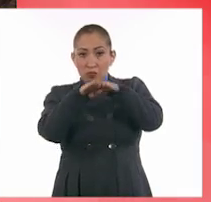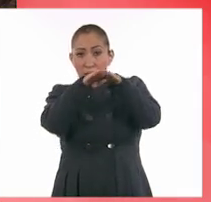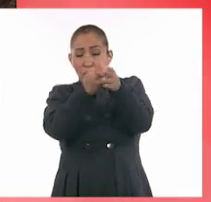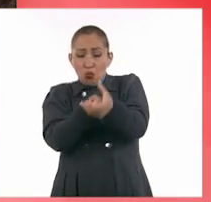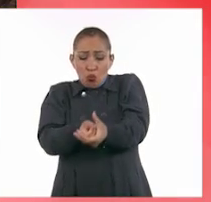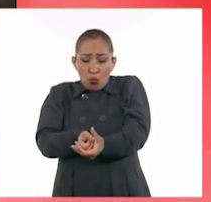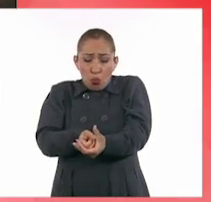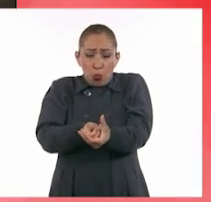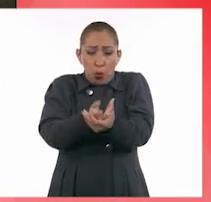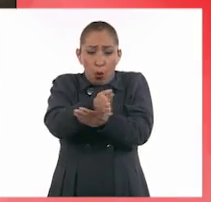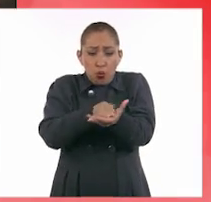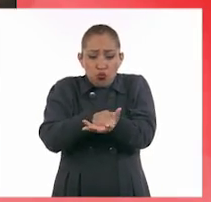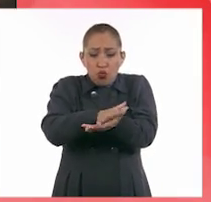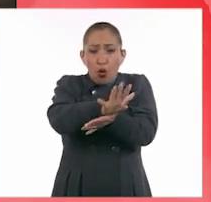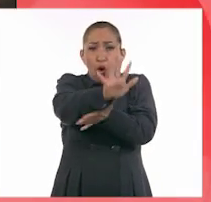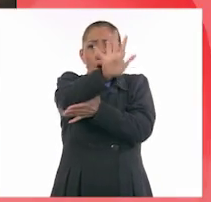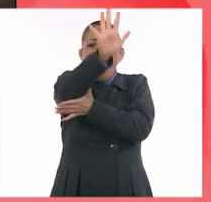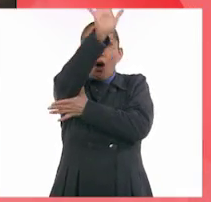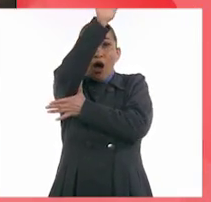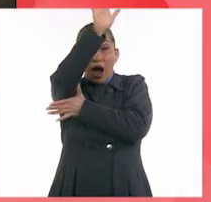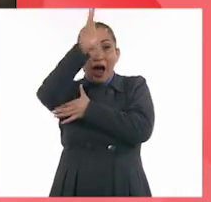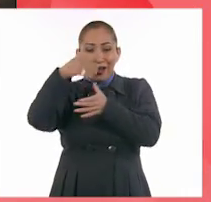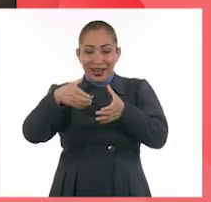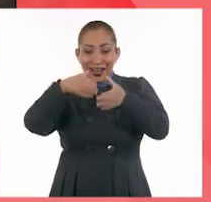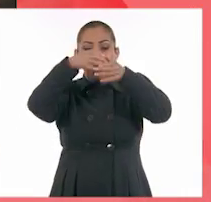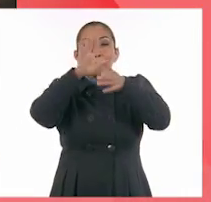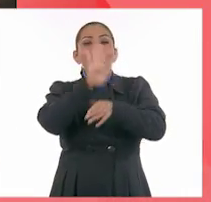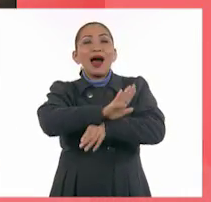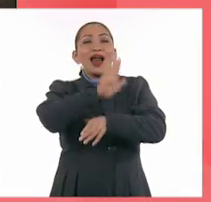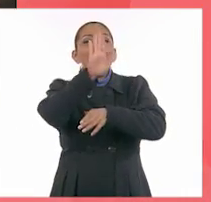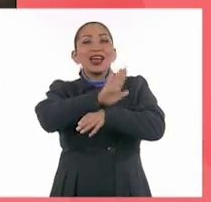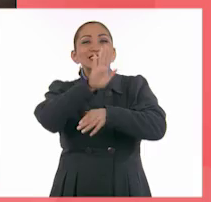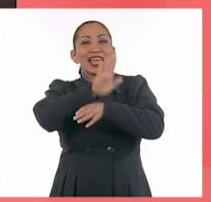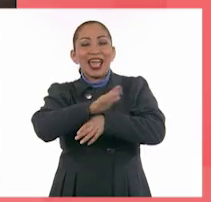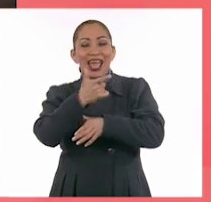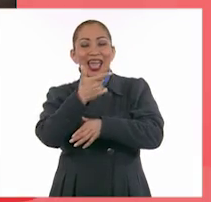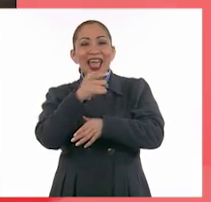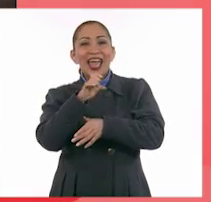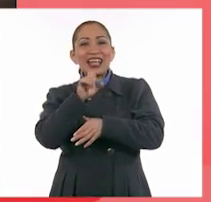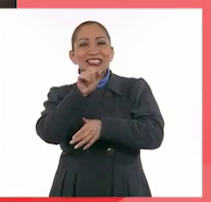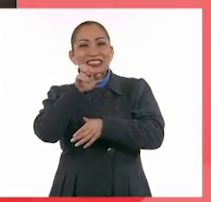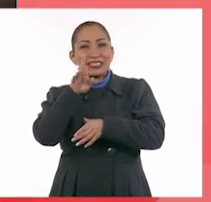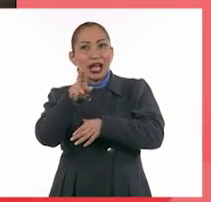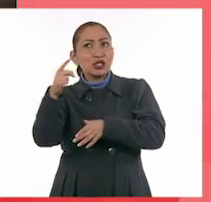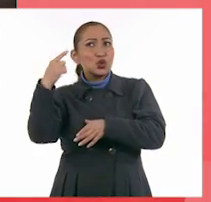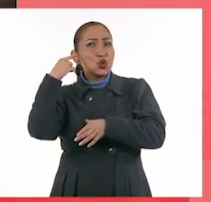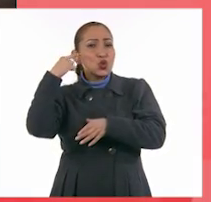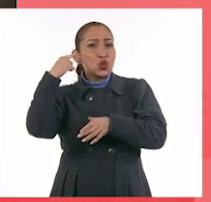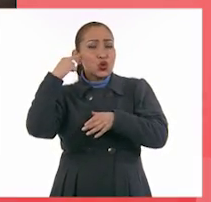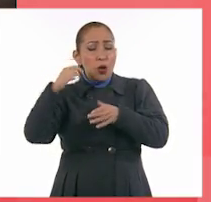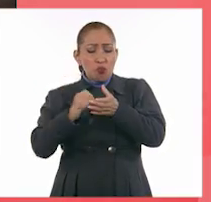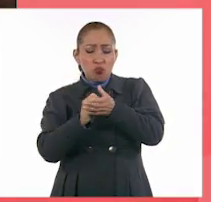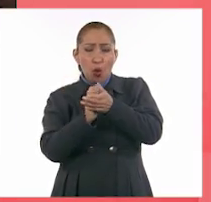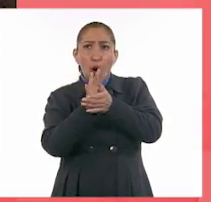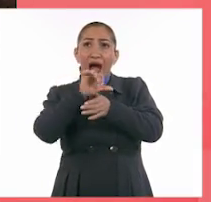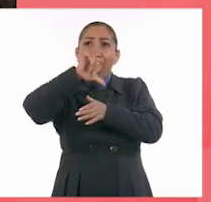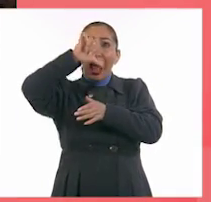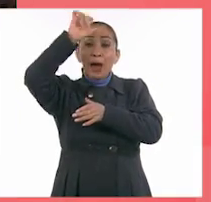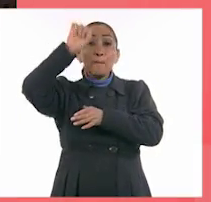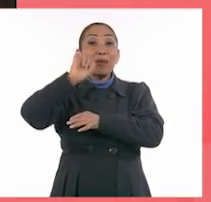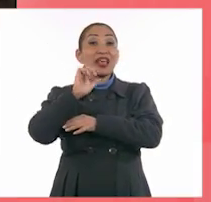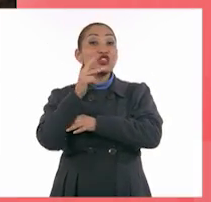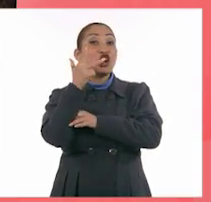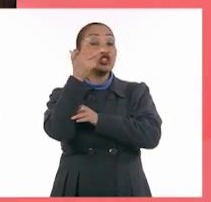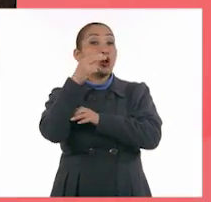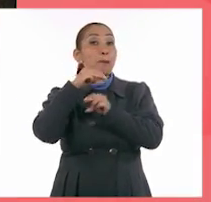sale impulsada hacia arriba a través de una chimenea parecida a la de un geyser. emitiendo un chorro que llega a alcanzar los